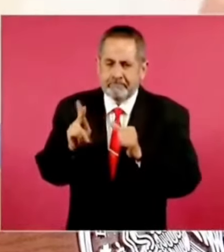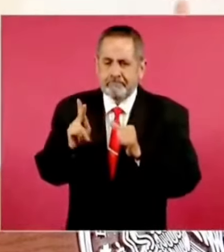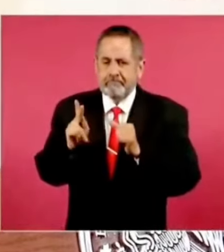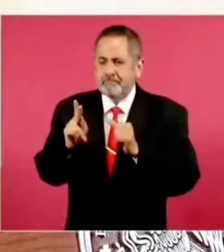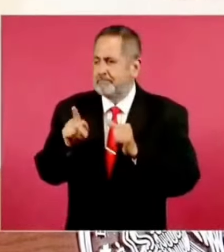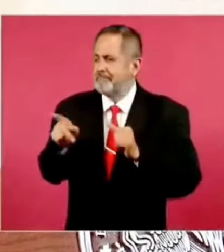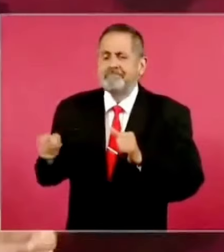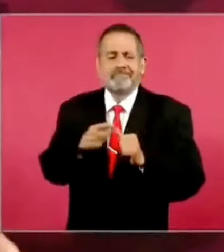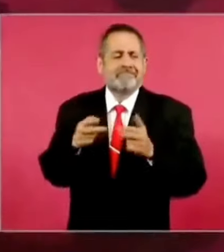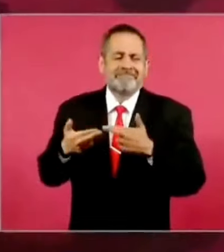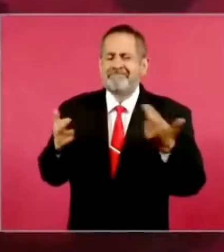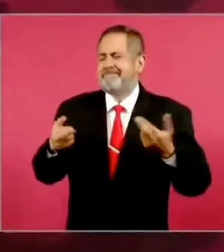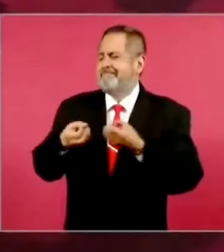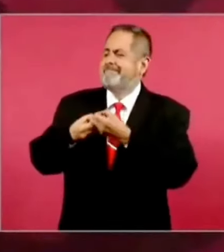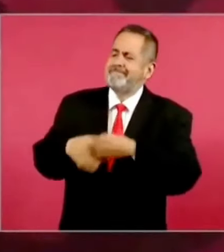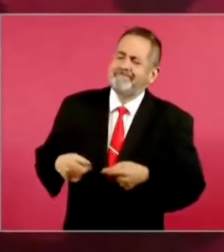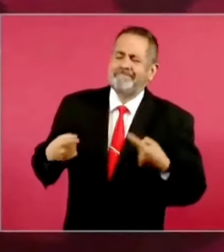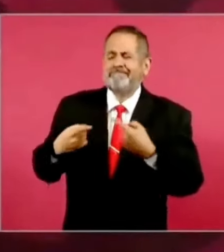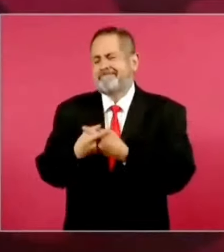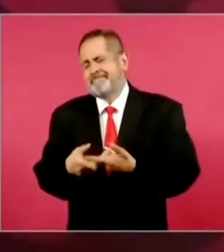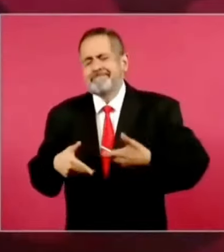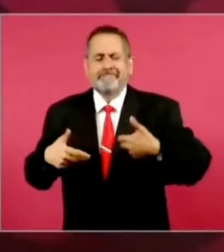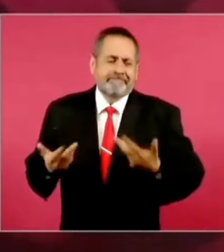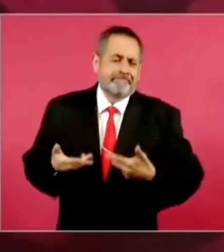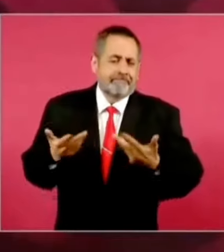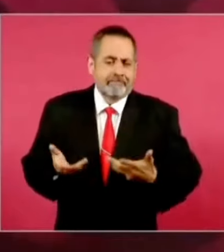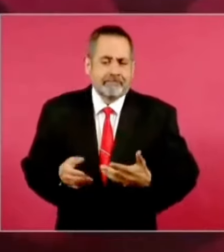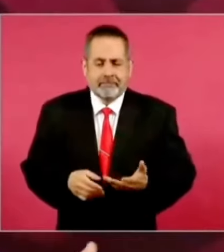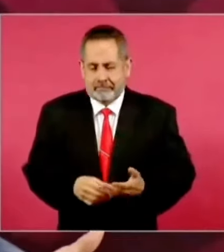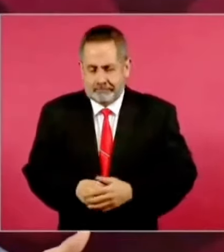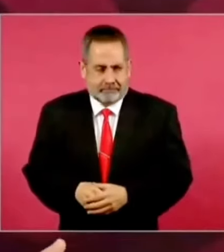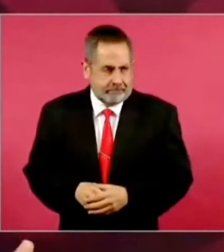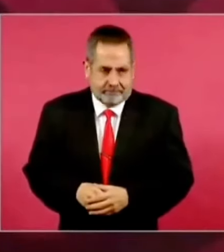la relación